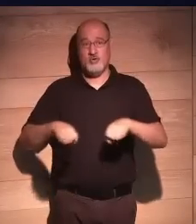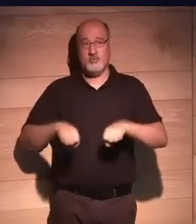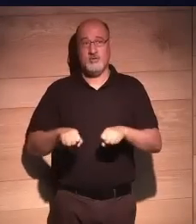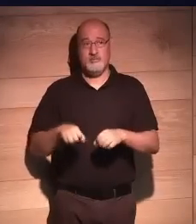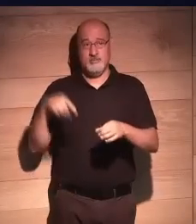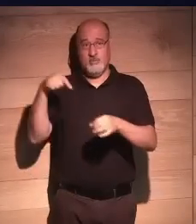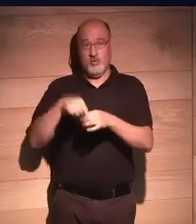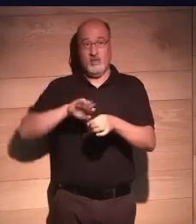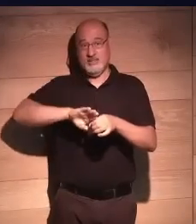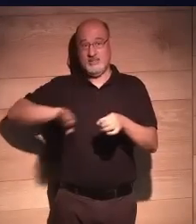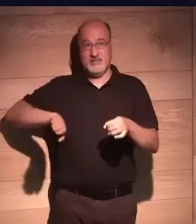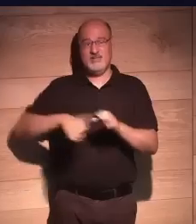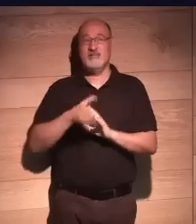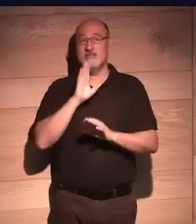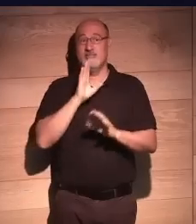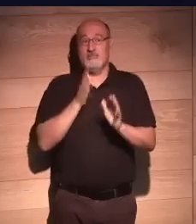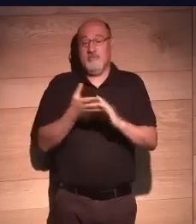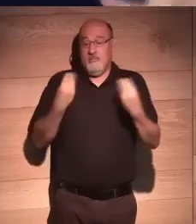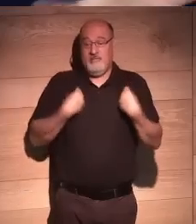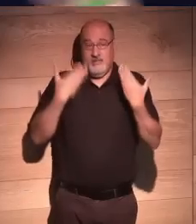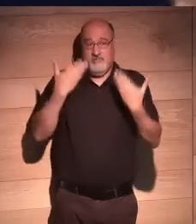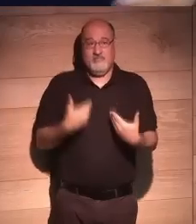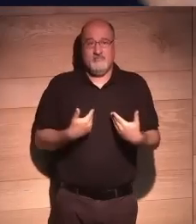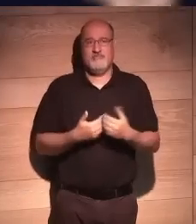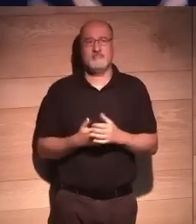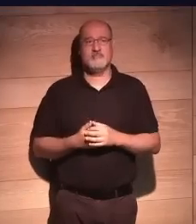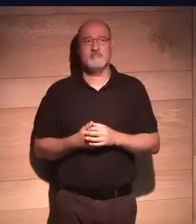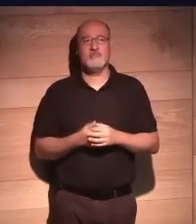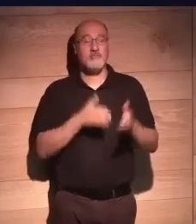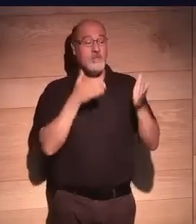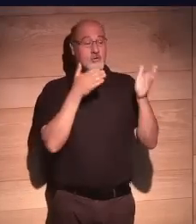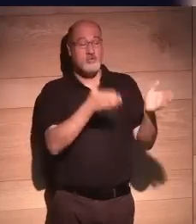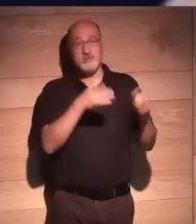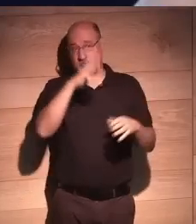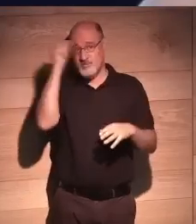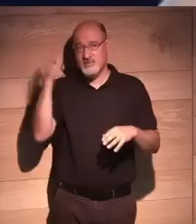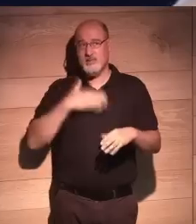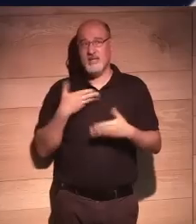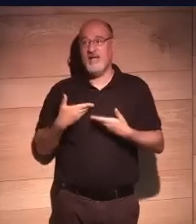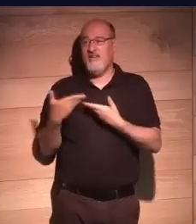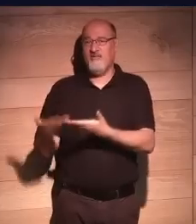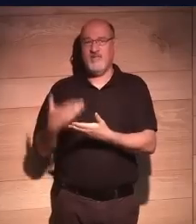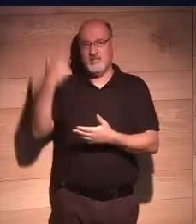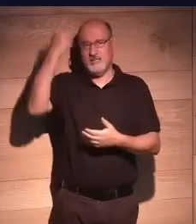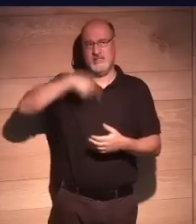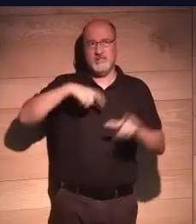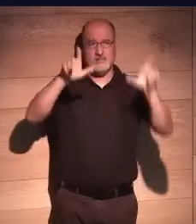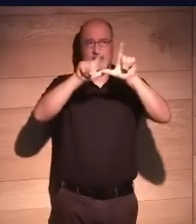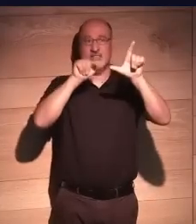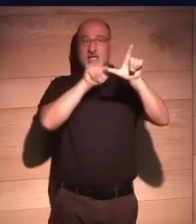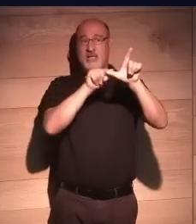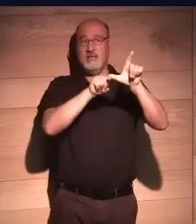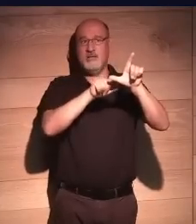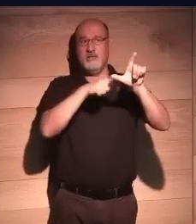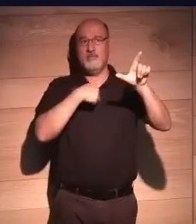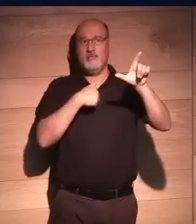Vale. Bujías aparte, no sé lo que estaba diciendo. No, que tú no eres, que tú estás... Que claro, que te invitan al tío que sale en la tele o a la chica que